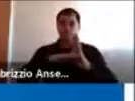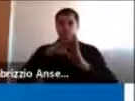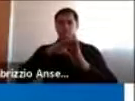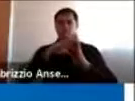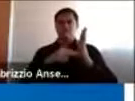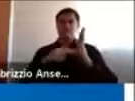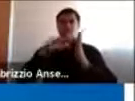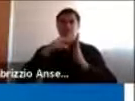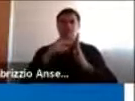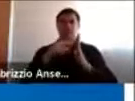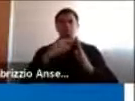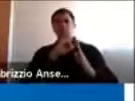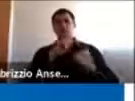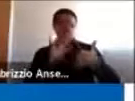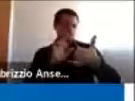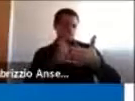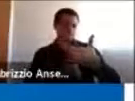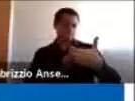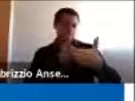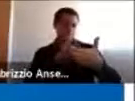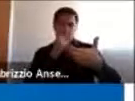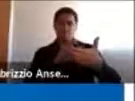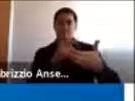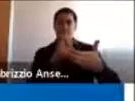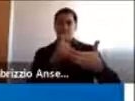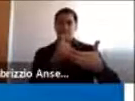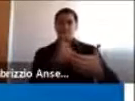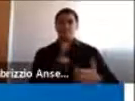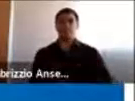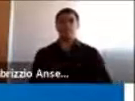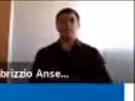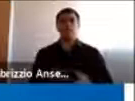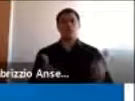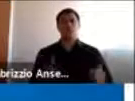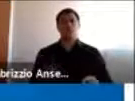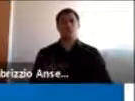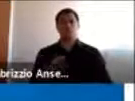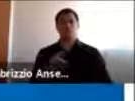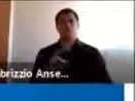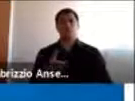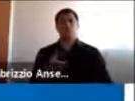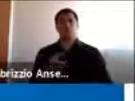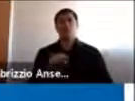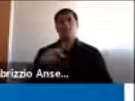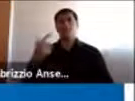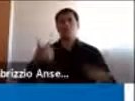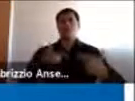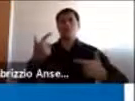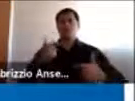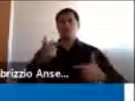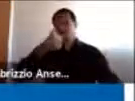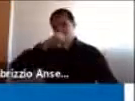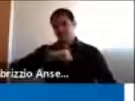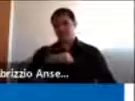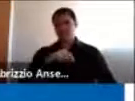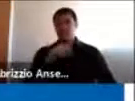en la política de privacidad ese botón los redirige a una página web donde se describen